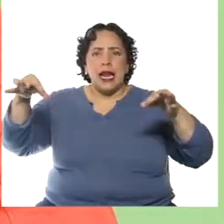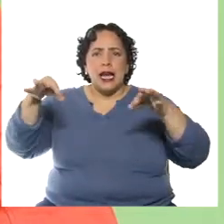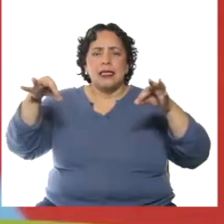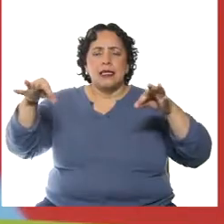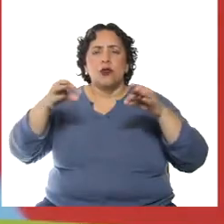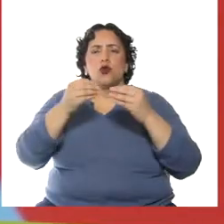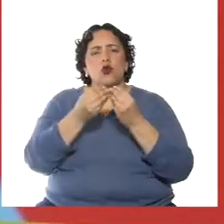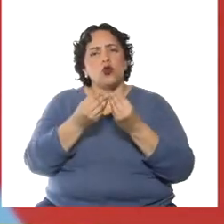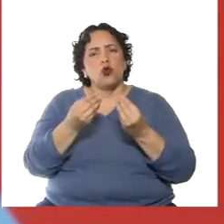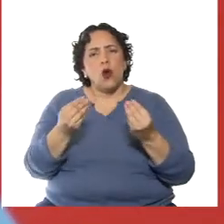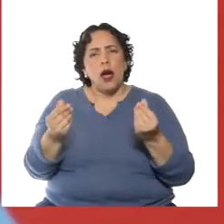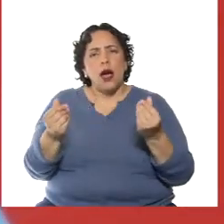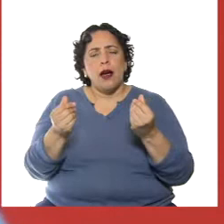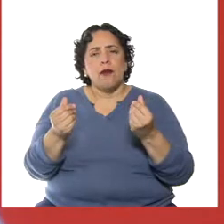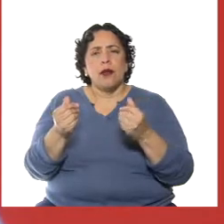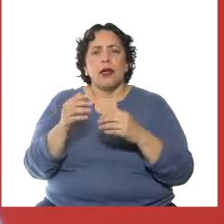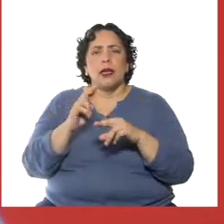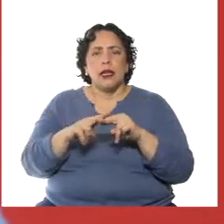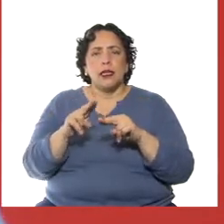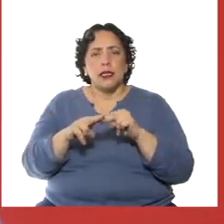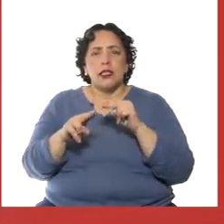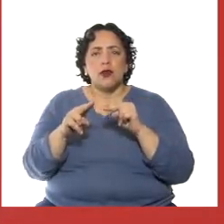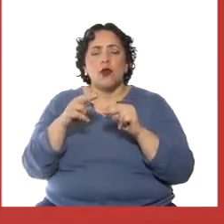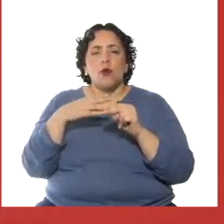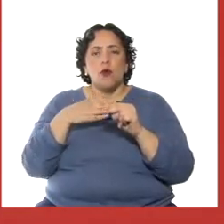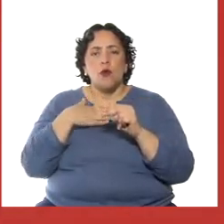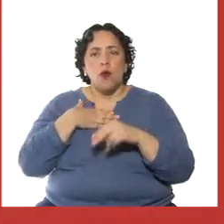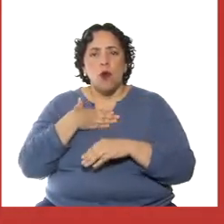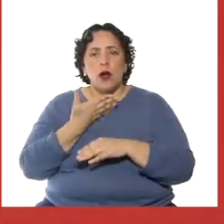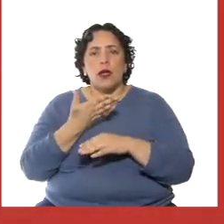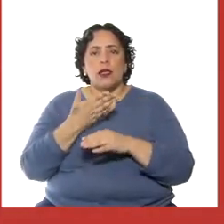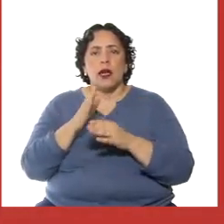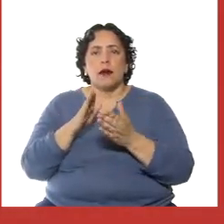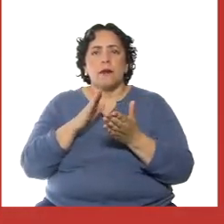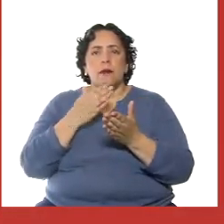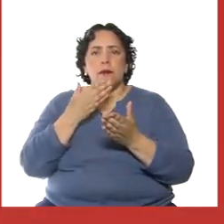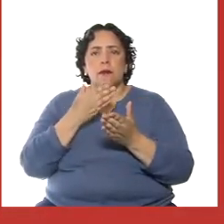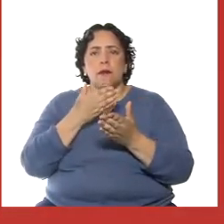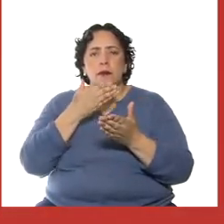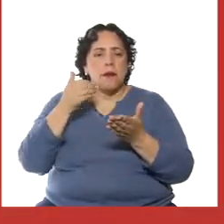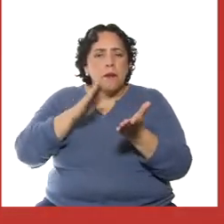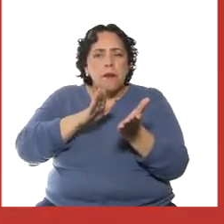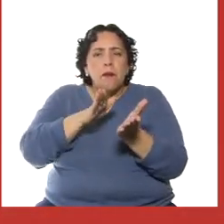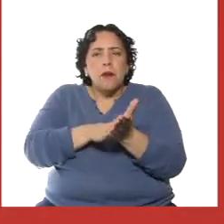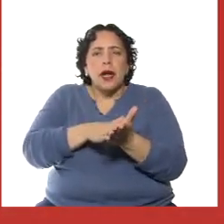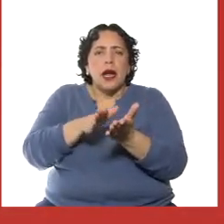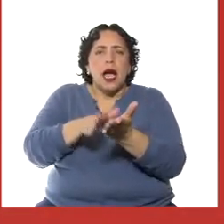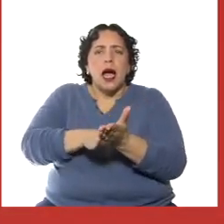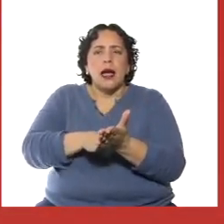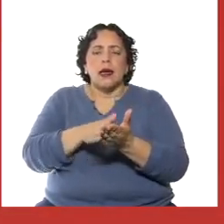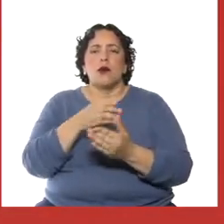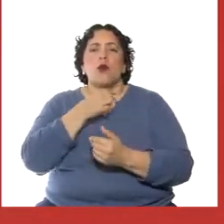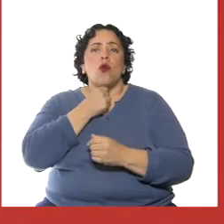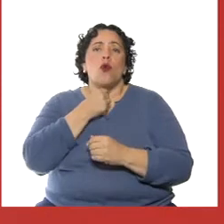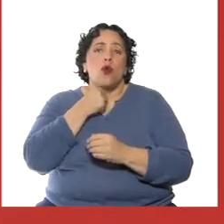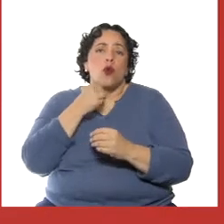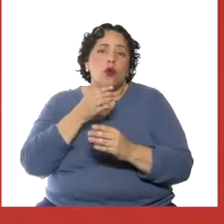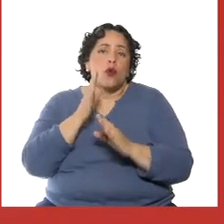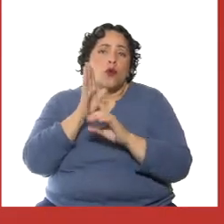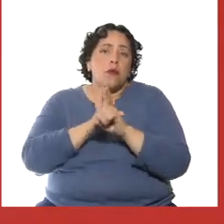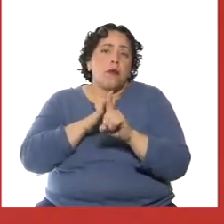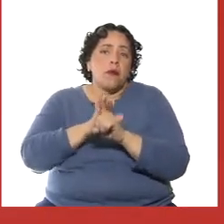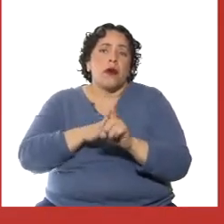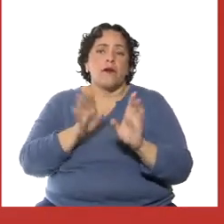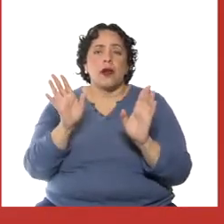suaves, delicadas, para que la niña o el niño la pueda pegar de acuerdo a su gusto, de acuerdo a su